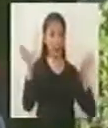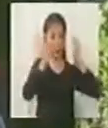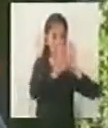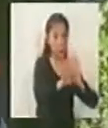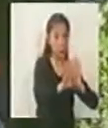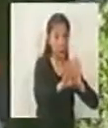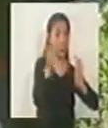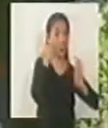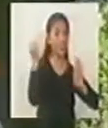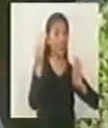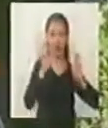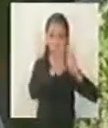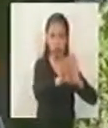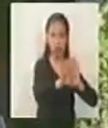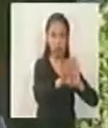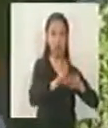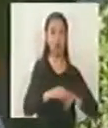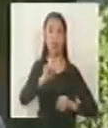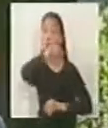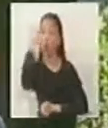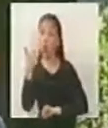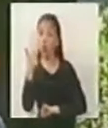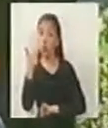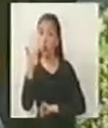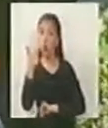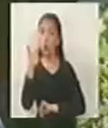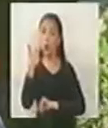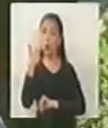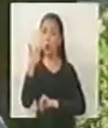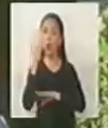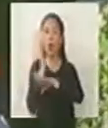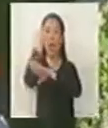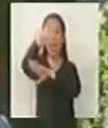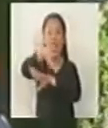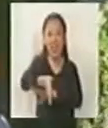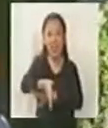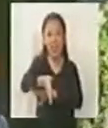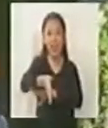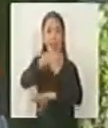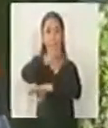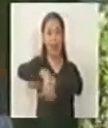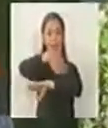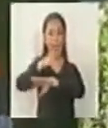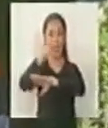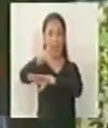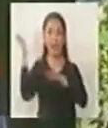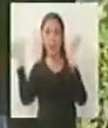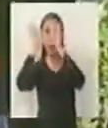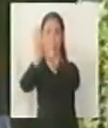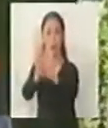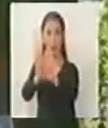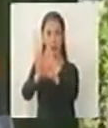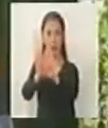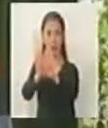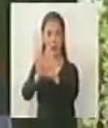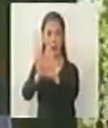ya están en el predio los portones. Y otro en lo que hace la entrada de la caballería, en la calle, que también van a tener su